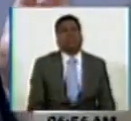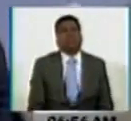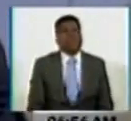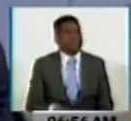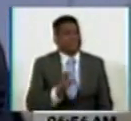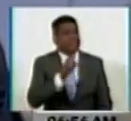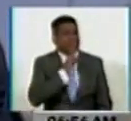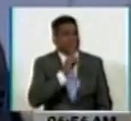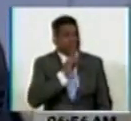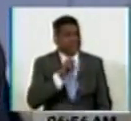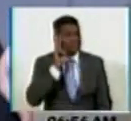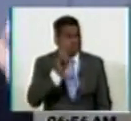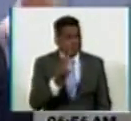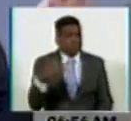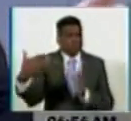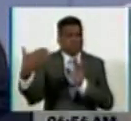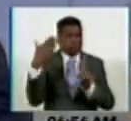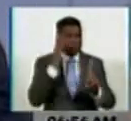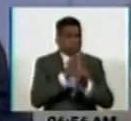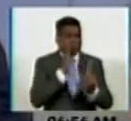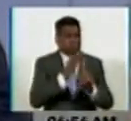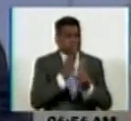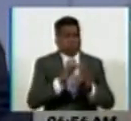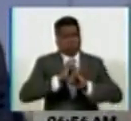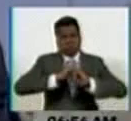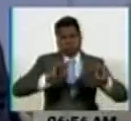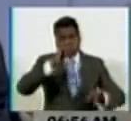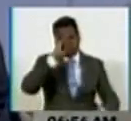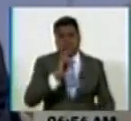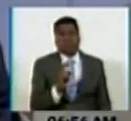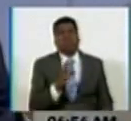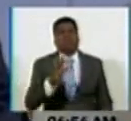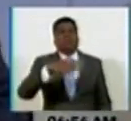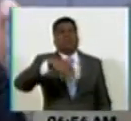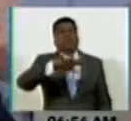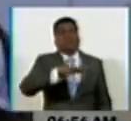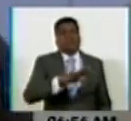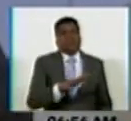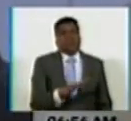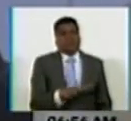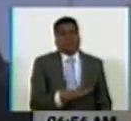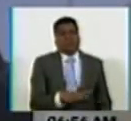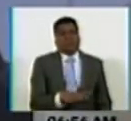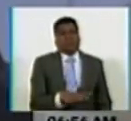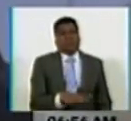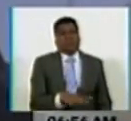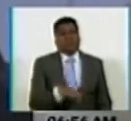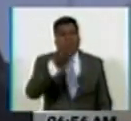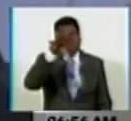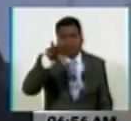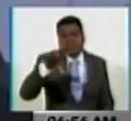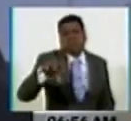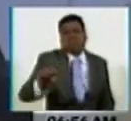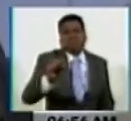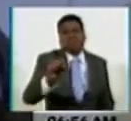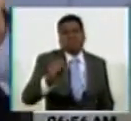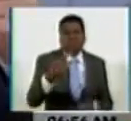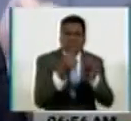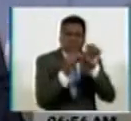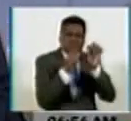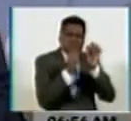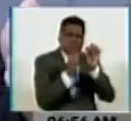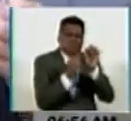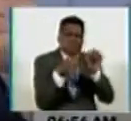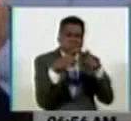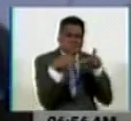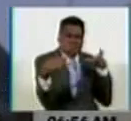dificultades. Veamos todo ese ataque que se dio a finales del año, donde inclusive con la extracción de la moneda, de